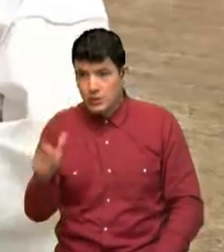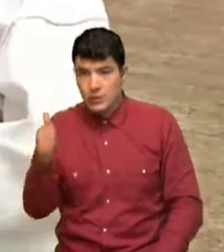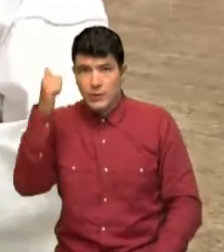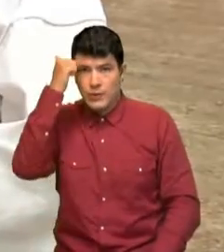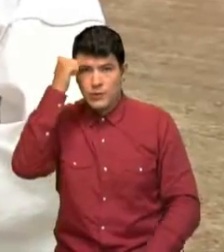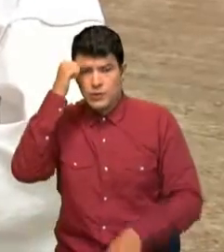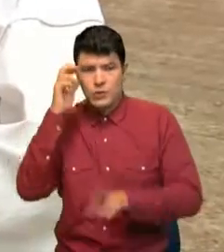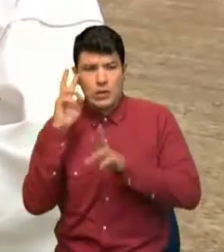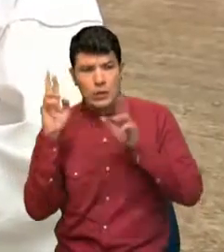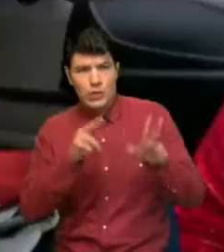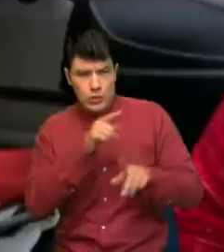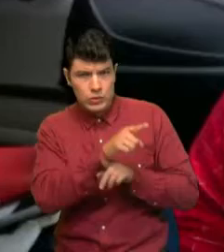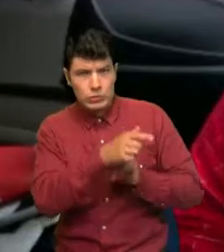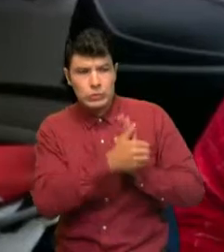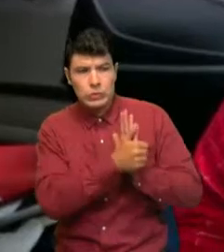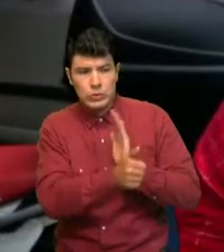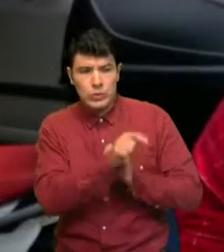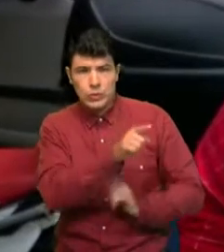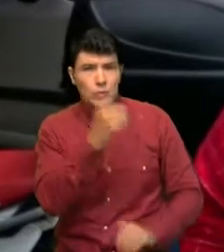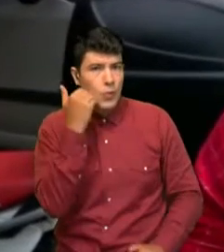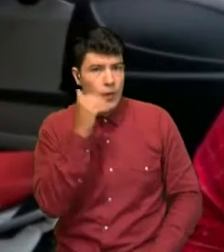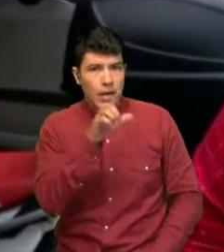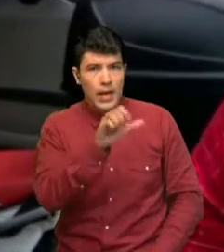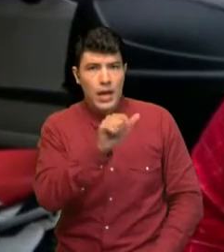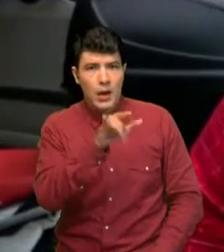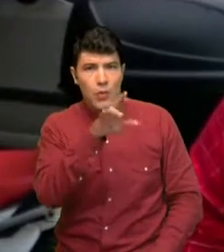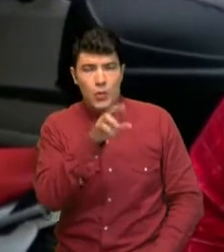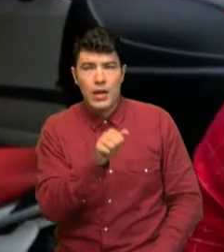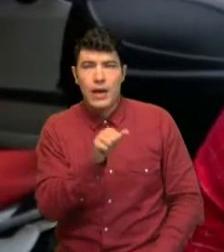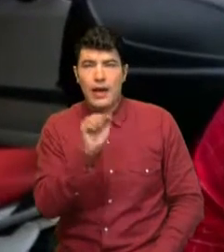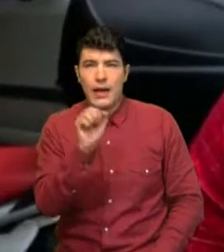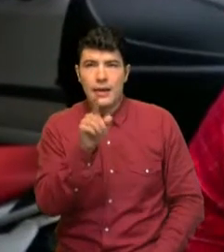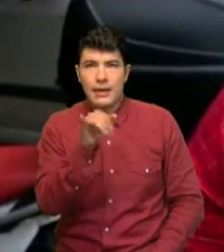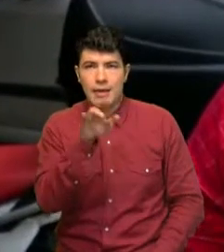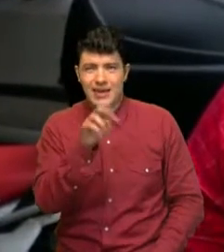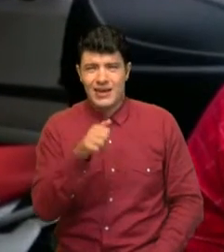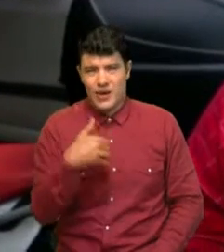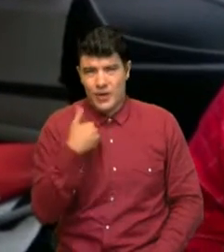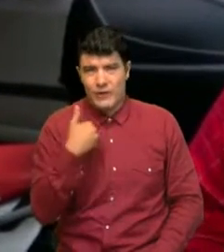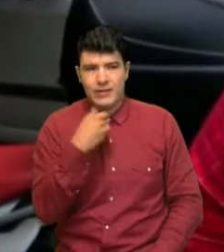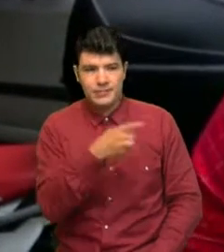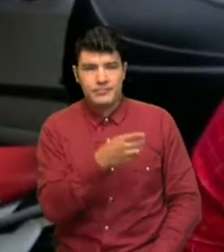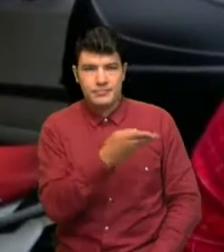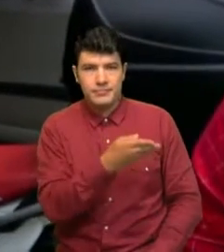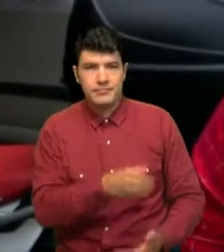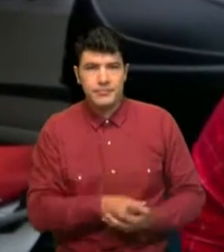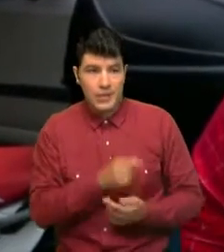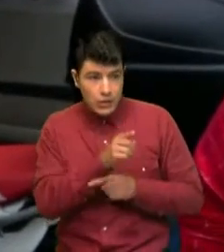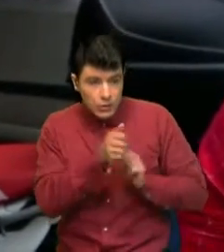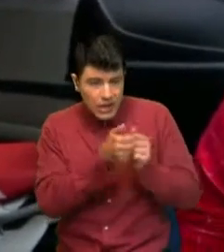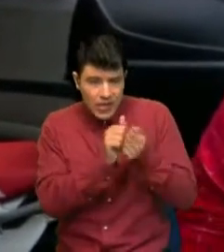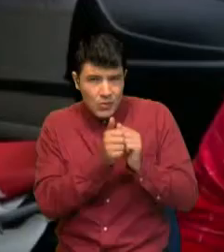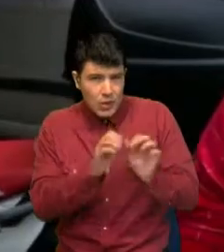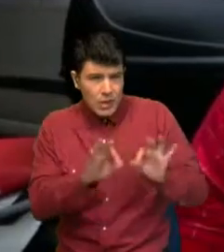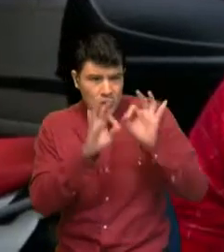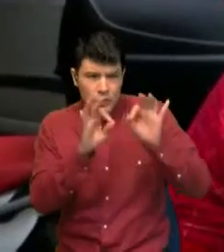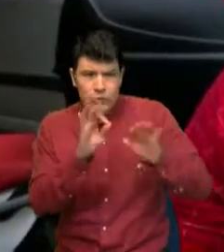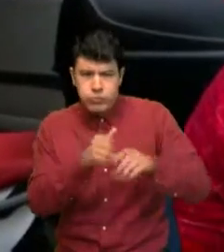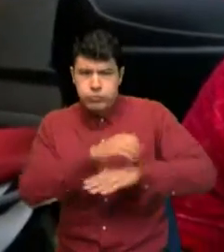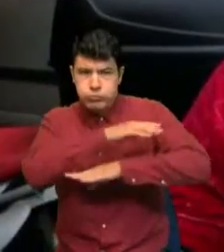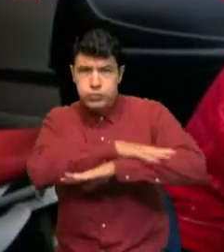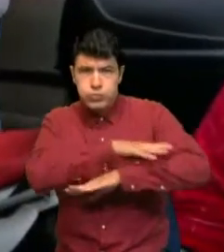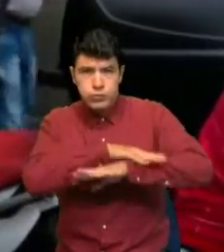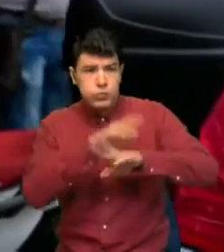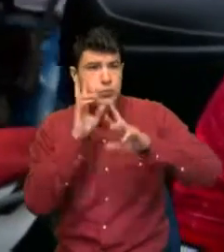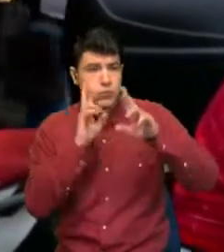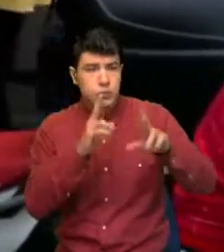talento de laura aguirre ella ha sido una deportista muy destacada a pesar de que pues